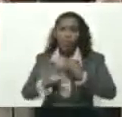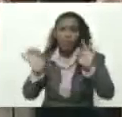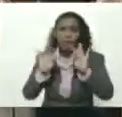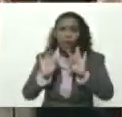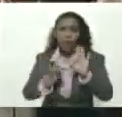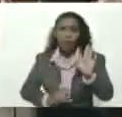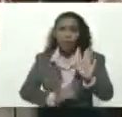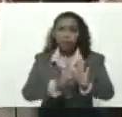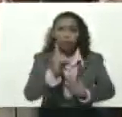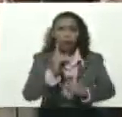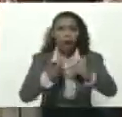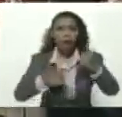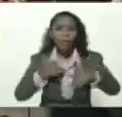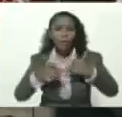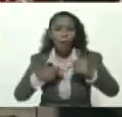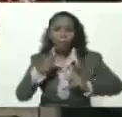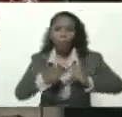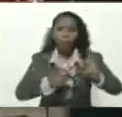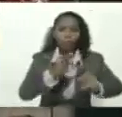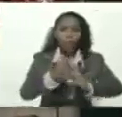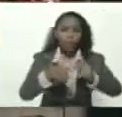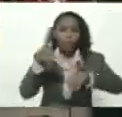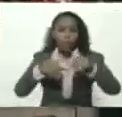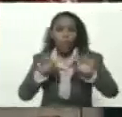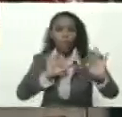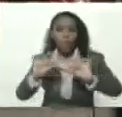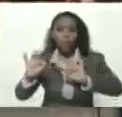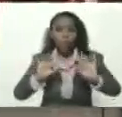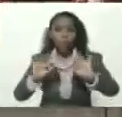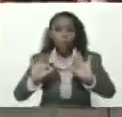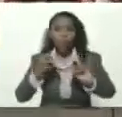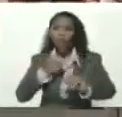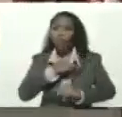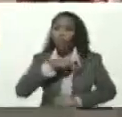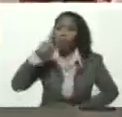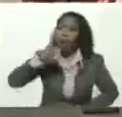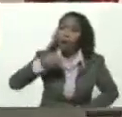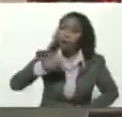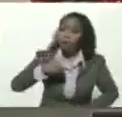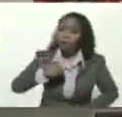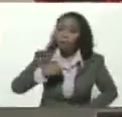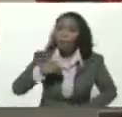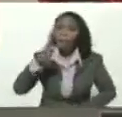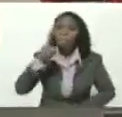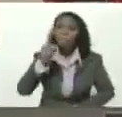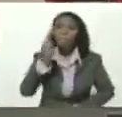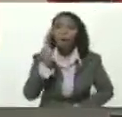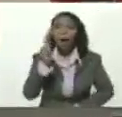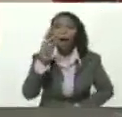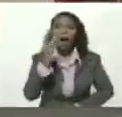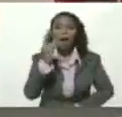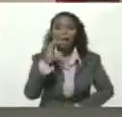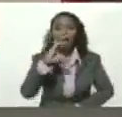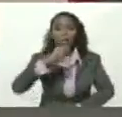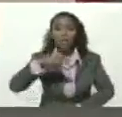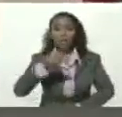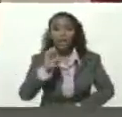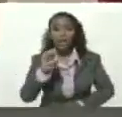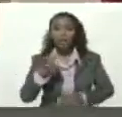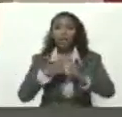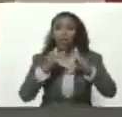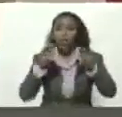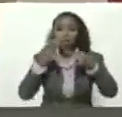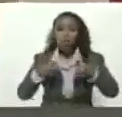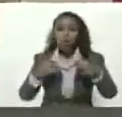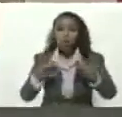desarrollo del proceso electoral y los preparativos. Aquí estamos justamente en Marichi, con toda normalidad, han podido